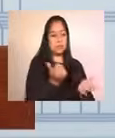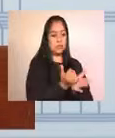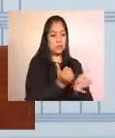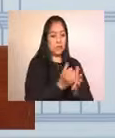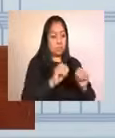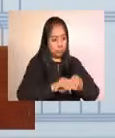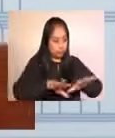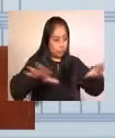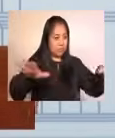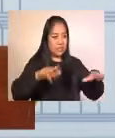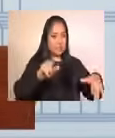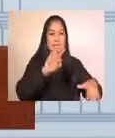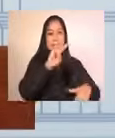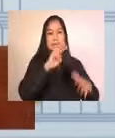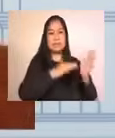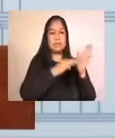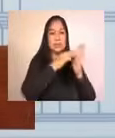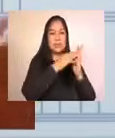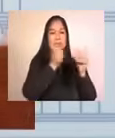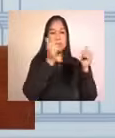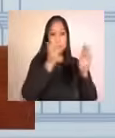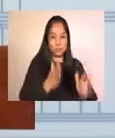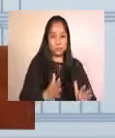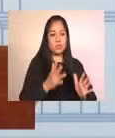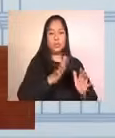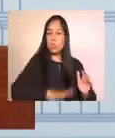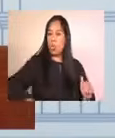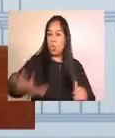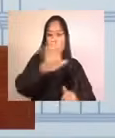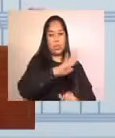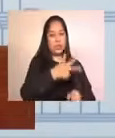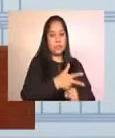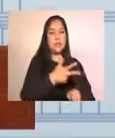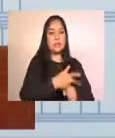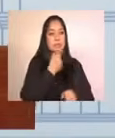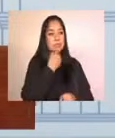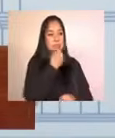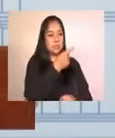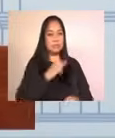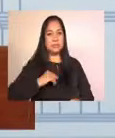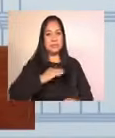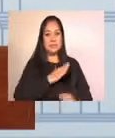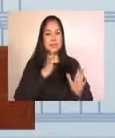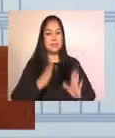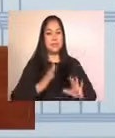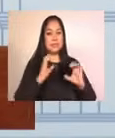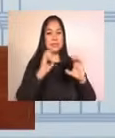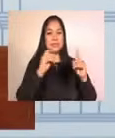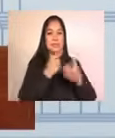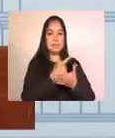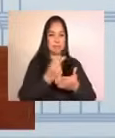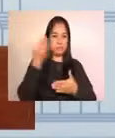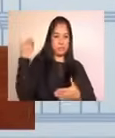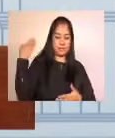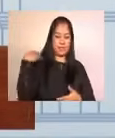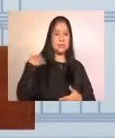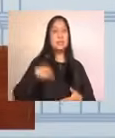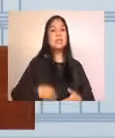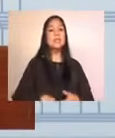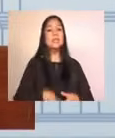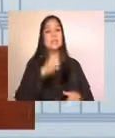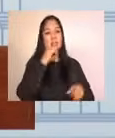a más de 3 millones de estudiantes a lo largo y ancho del país, ya lo decía la ministra de Educación la semana pasada,